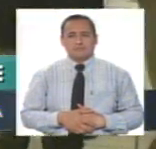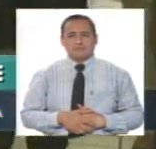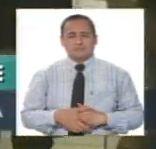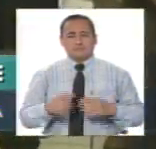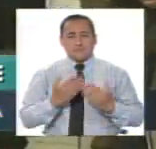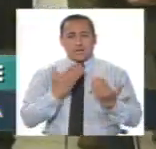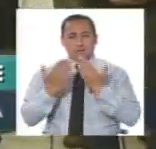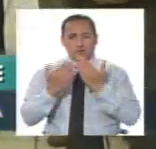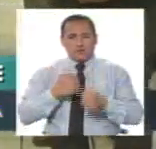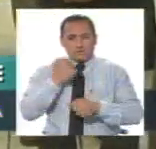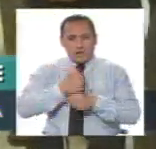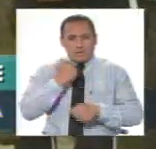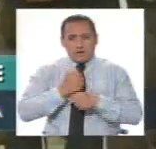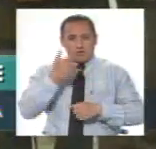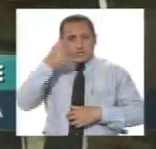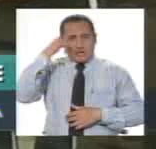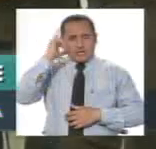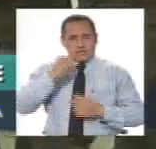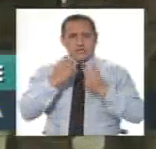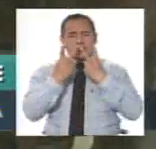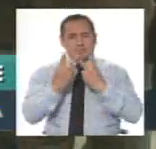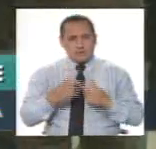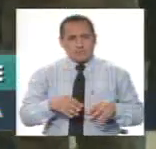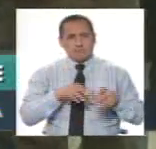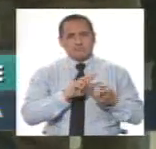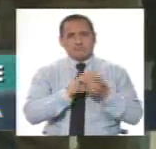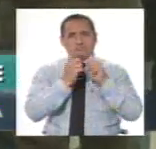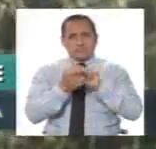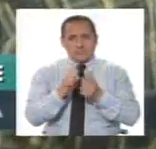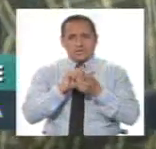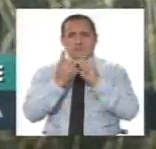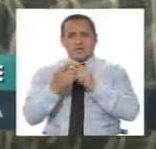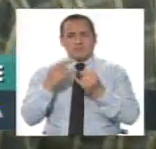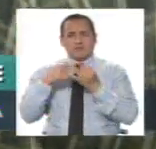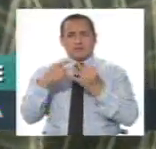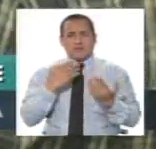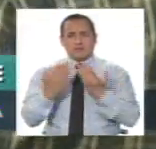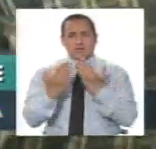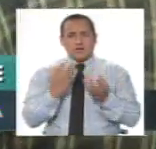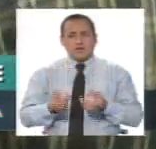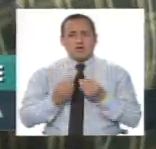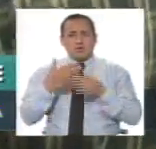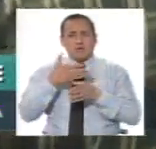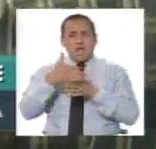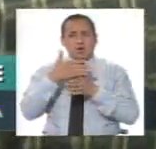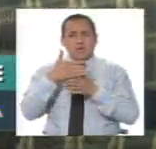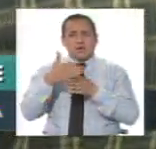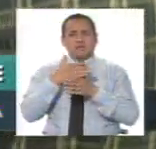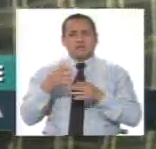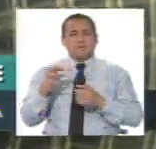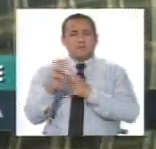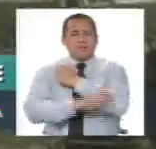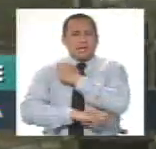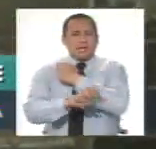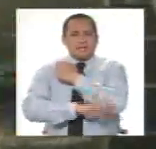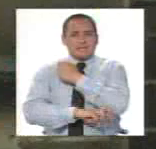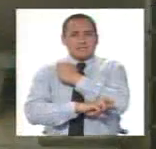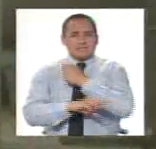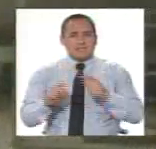El modelo de gestión lechera se ha ido trasplantando a otras realidades, producto de la cooperación. Países